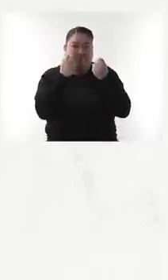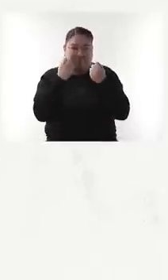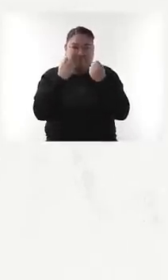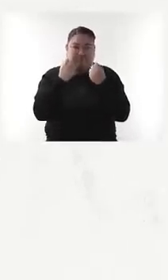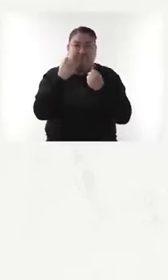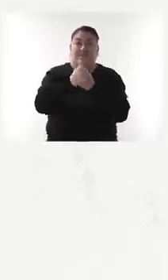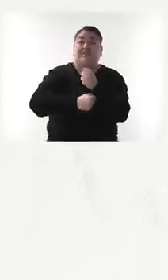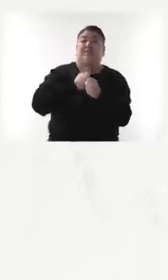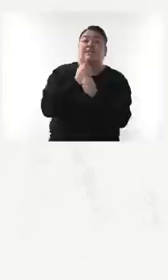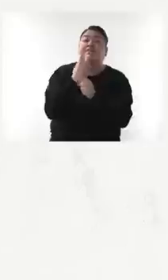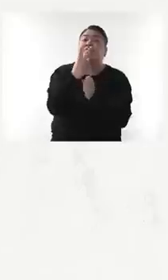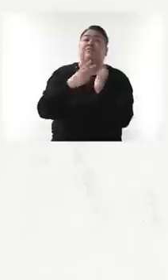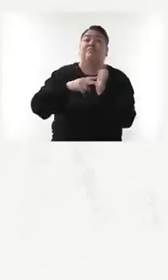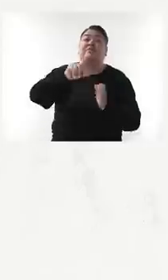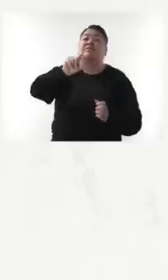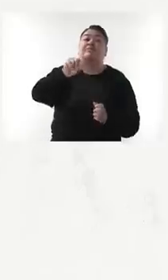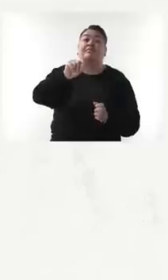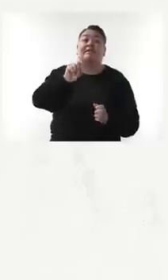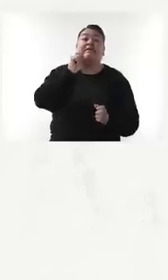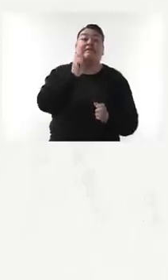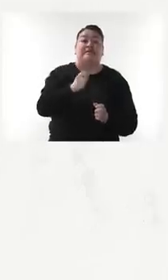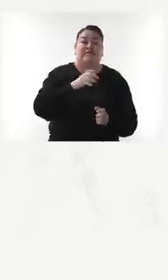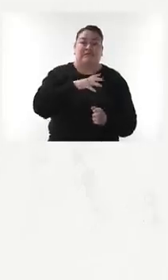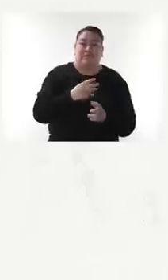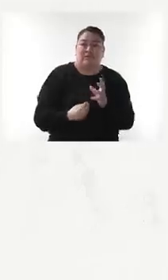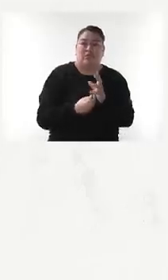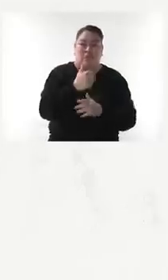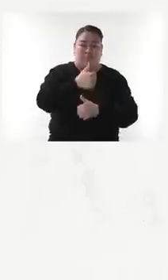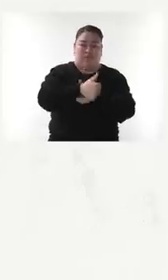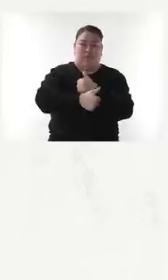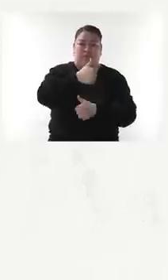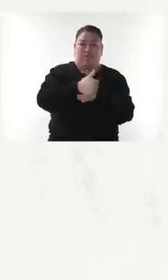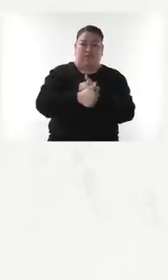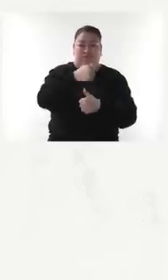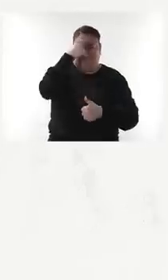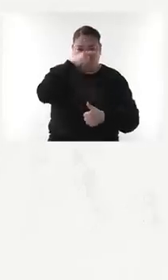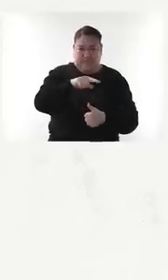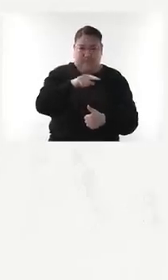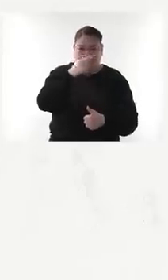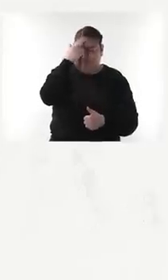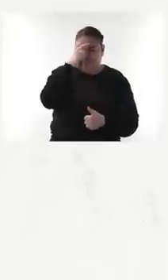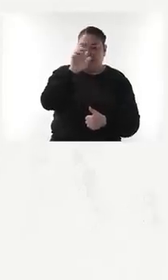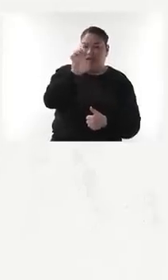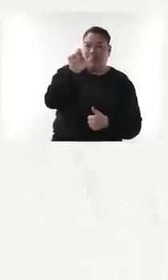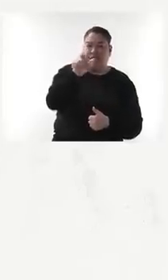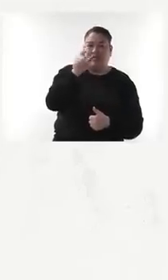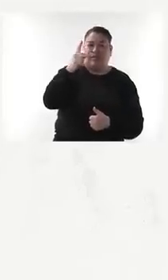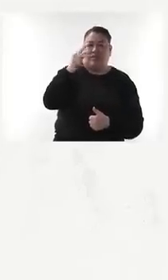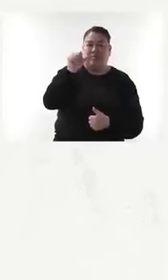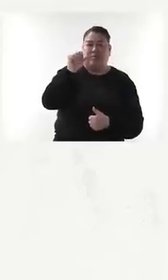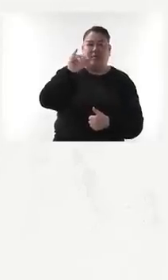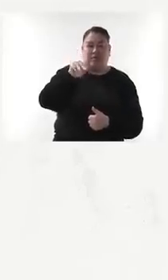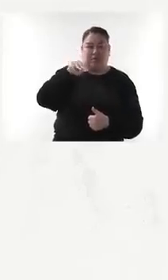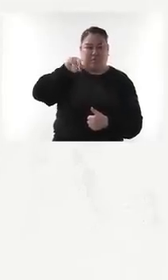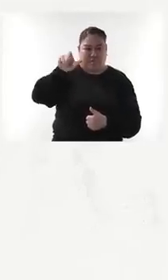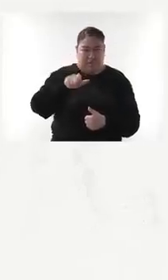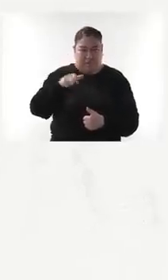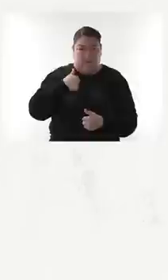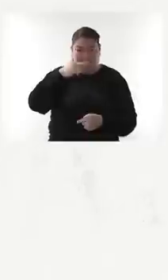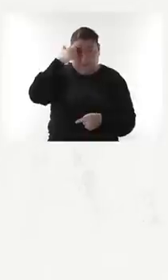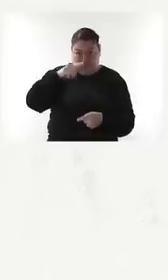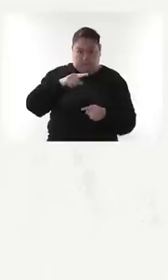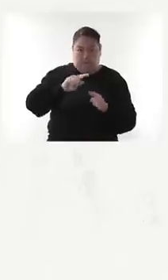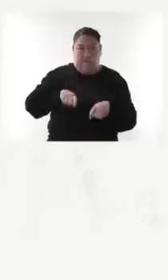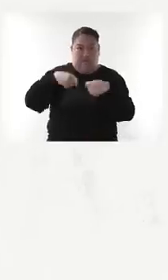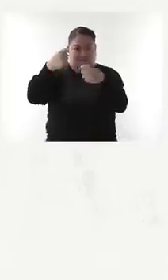En el 2020 se crea una competencia Expansión MX, se suspenden 6 temporadas del descenso y